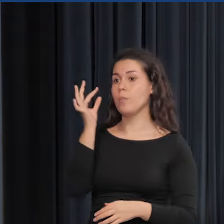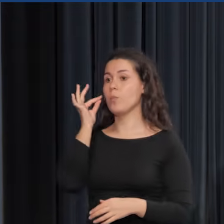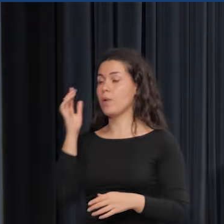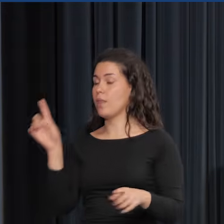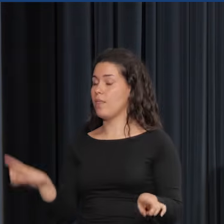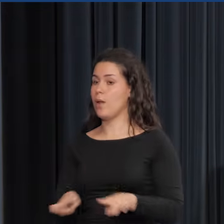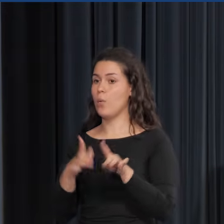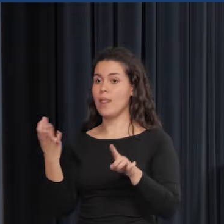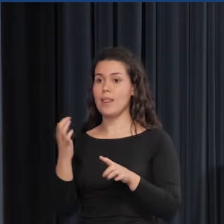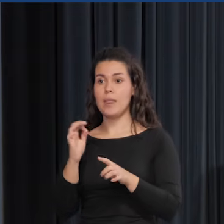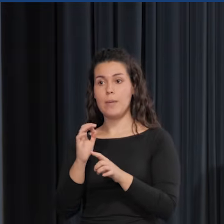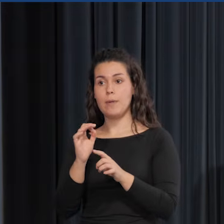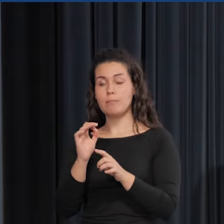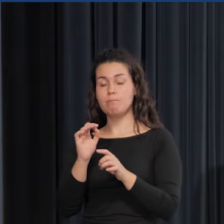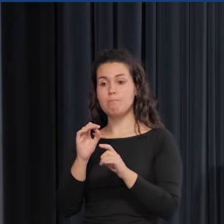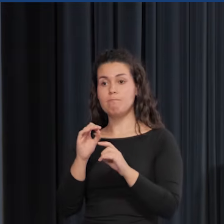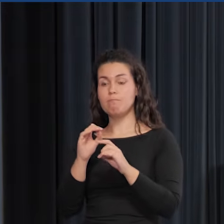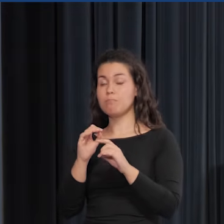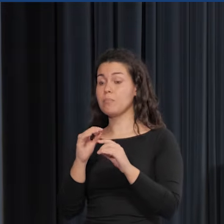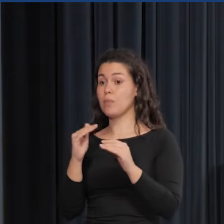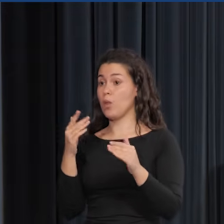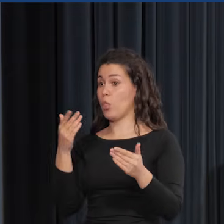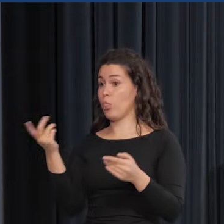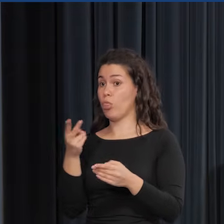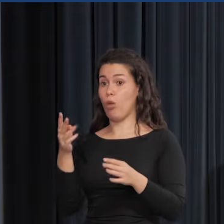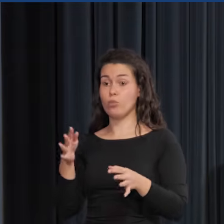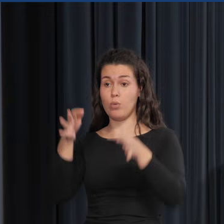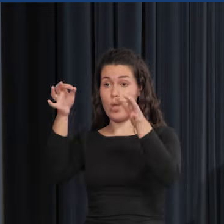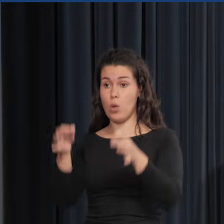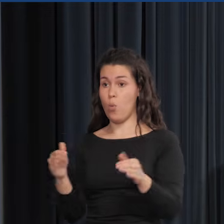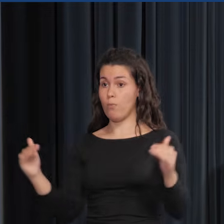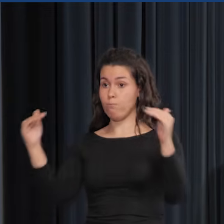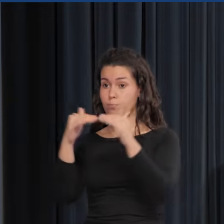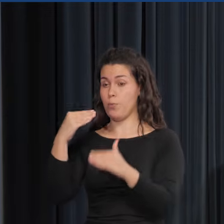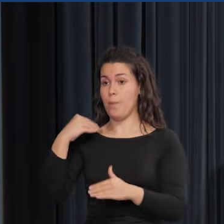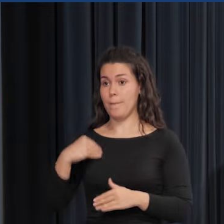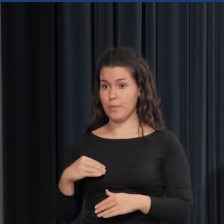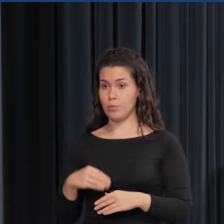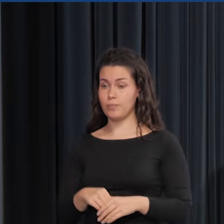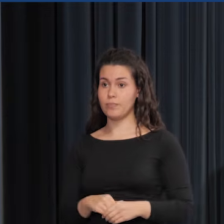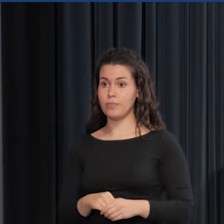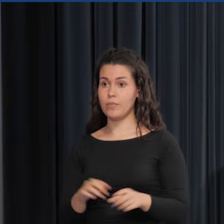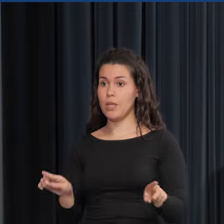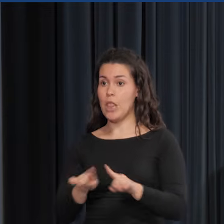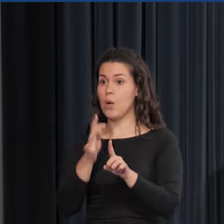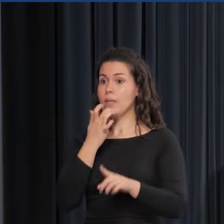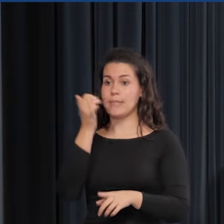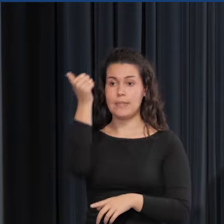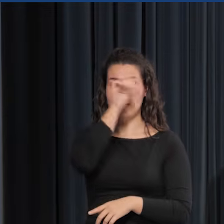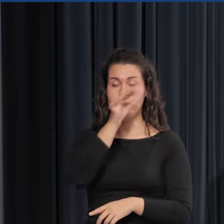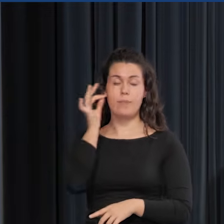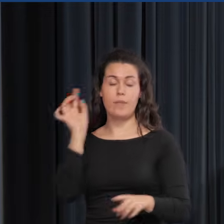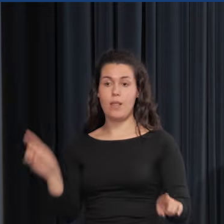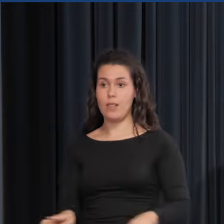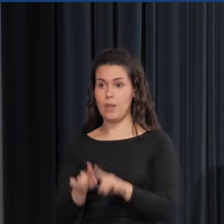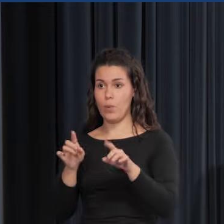tengan y a disponer de un protocolo contra el acoso sexual y por razón de sexo. Además, las empresas que tengan